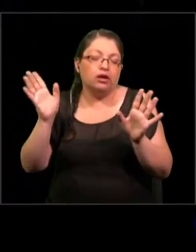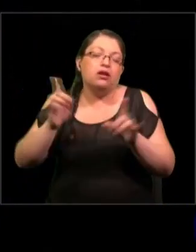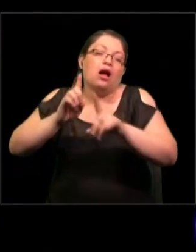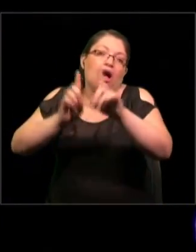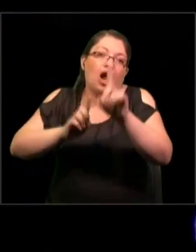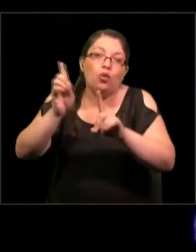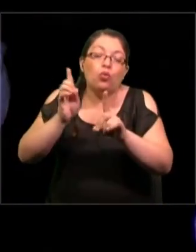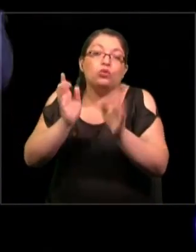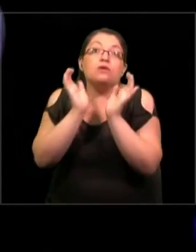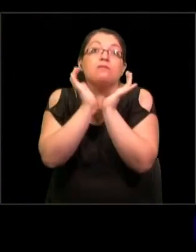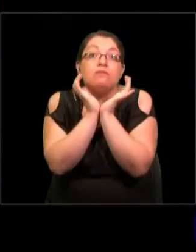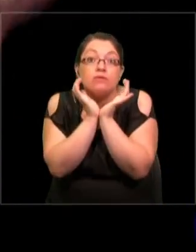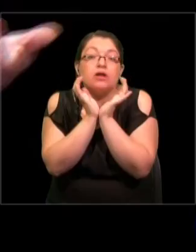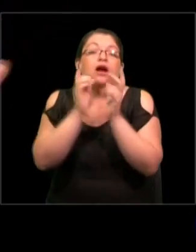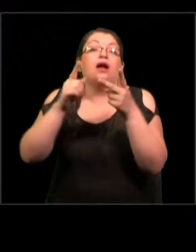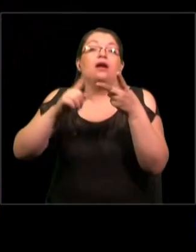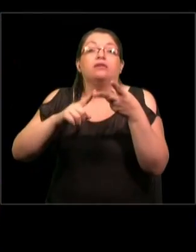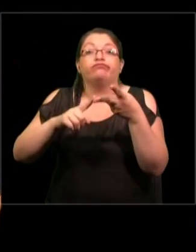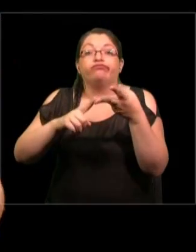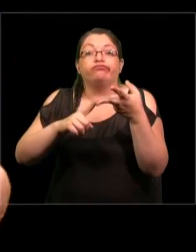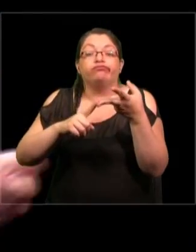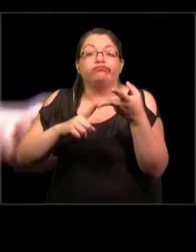algunos alienígenas, algunos